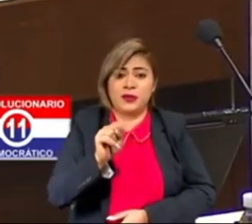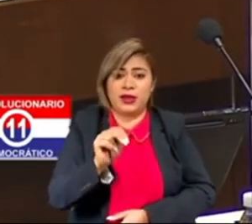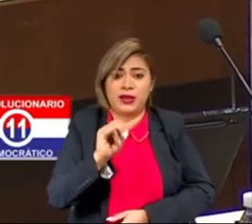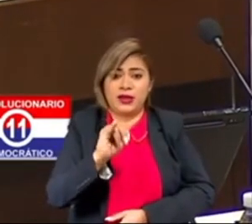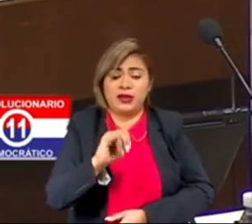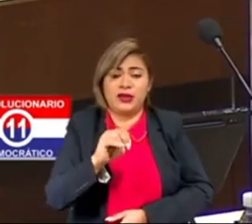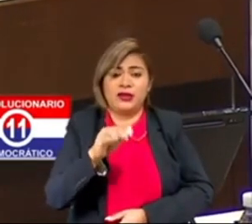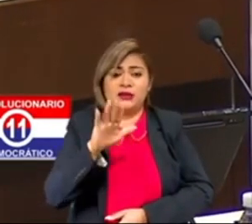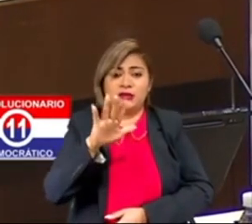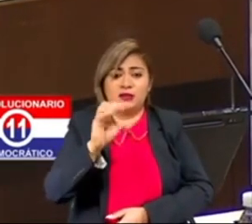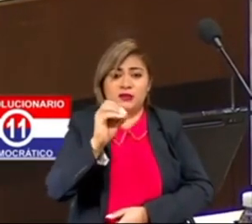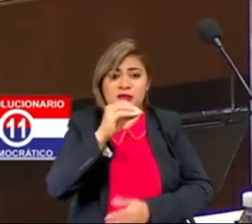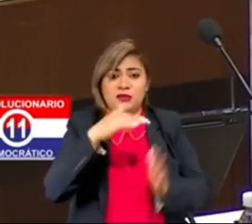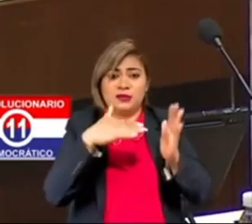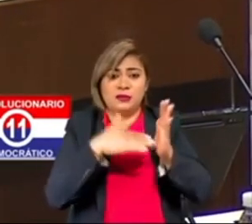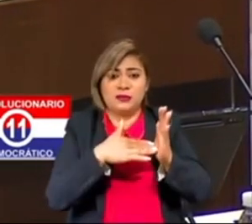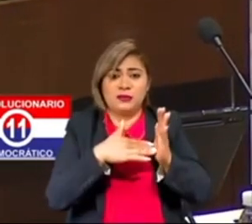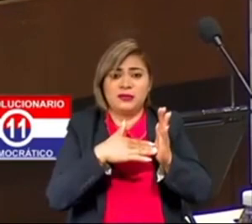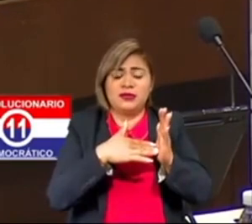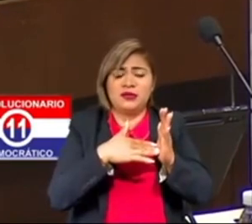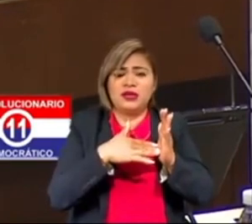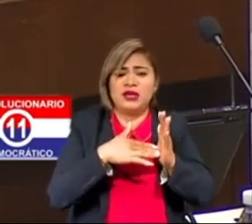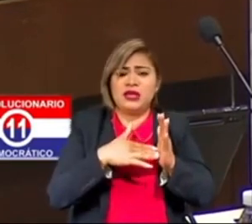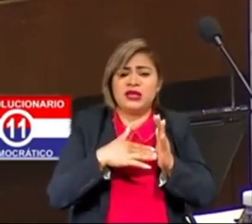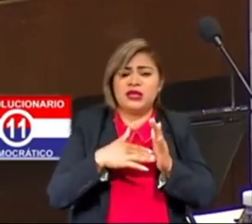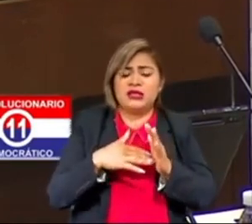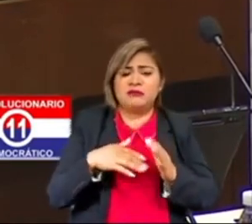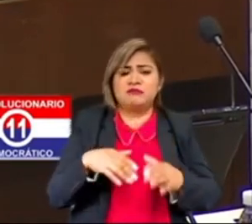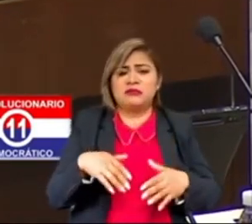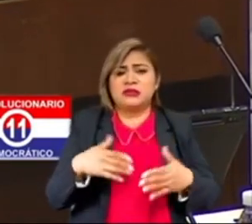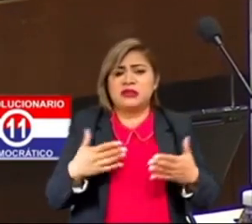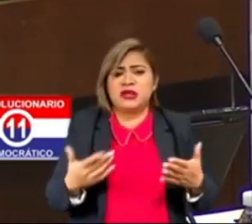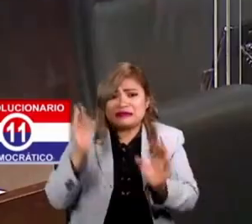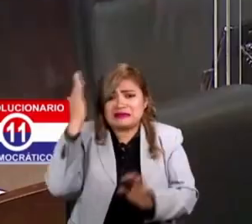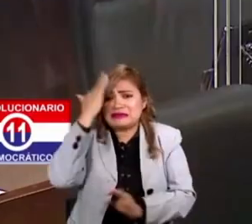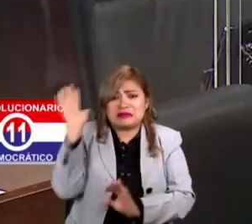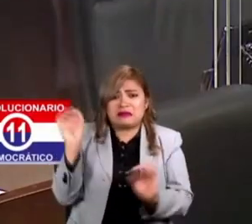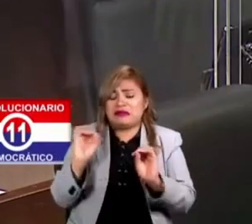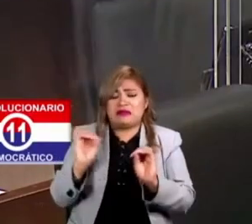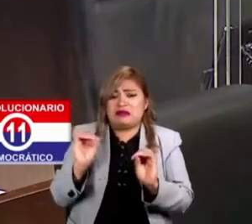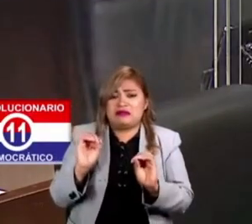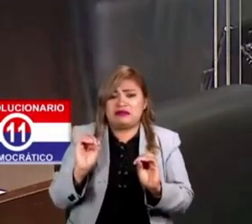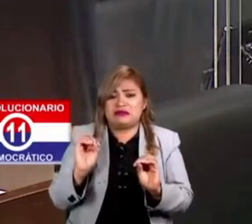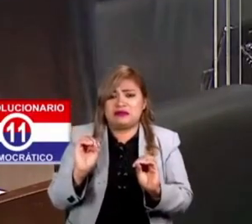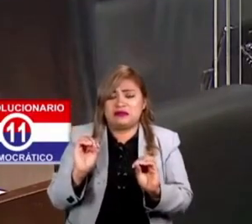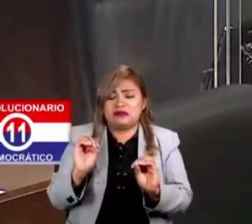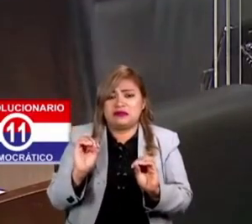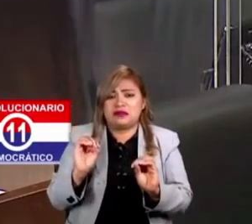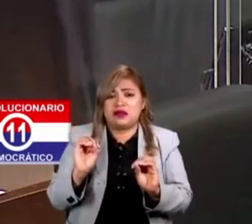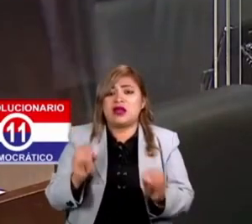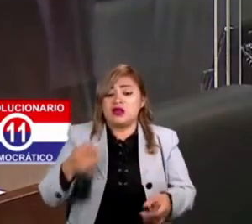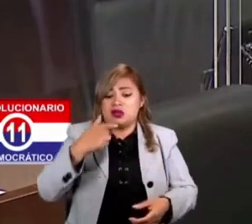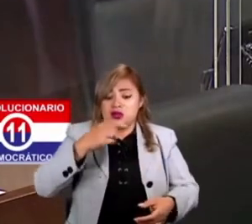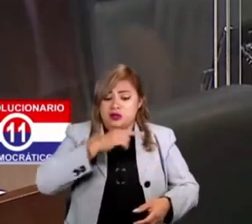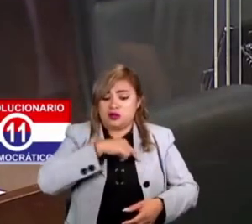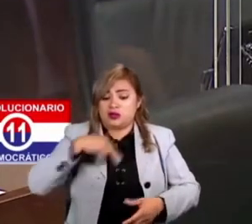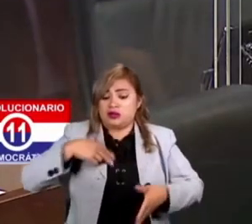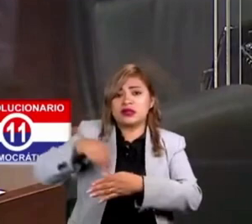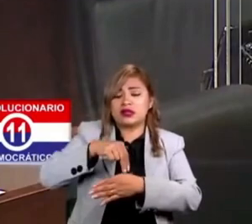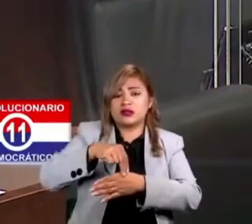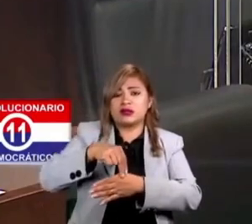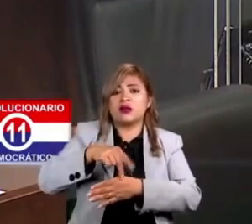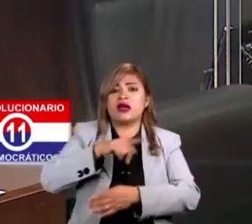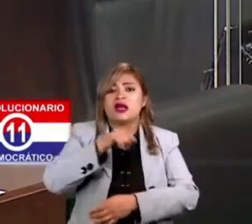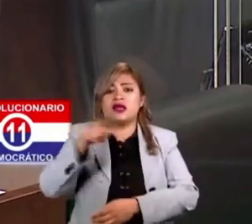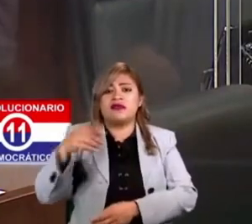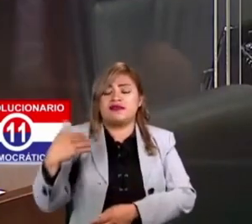de 50.000 viales absolutamente gratis. Nuestros nietos van a tener,